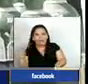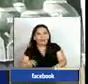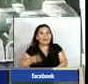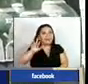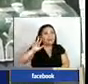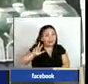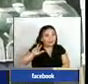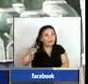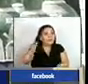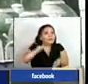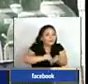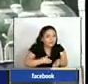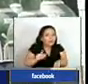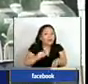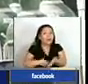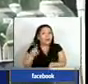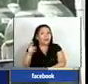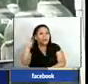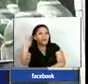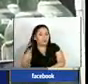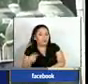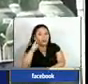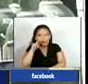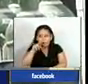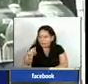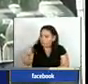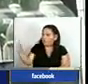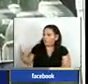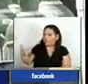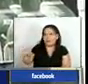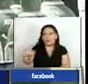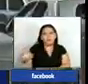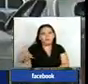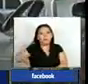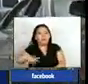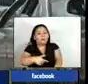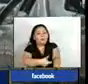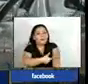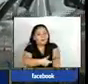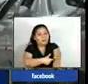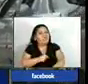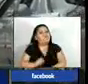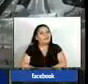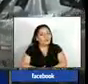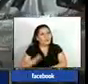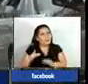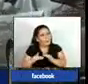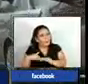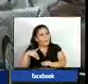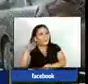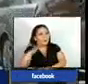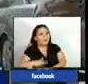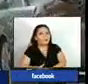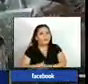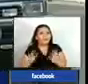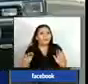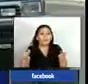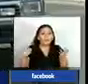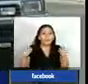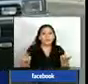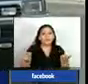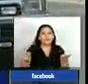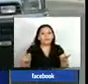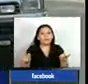dar cumplimiento a la necesidad que hay en el hospital. Ha incrementado, es que la gente ha podido venir a